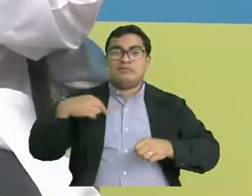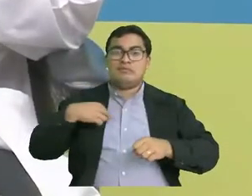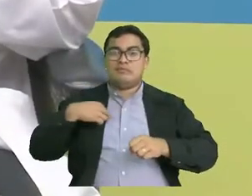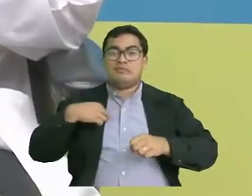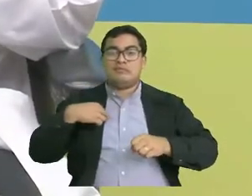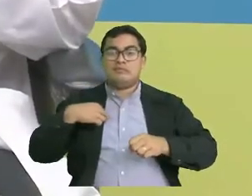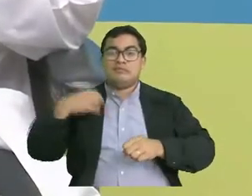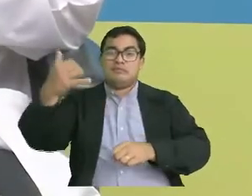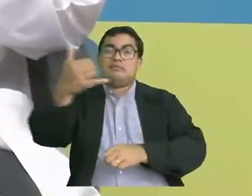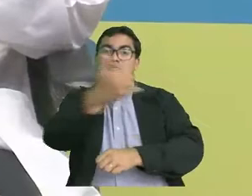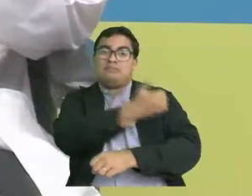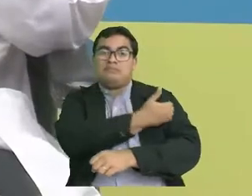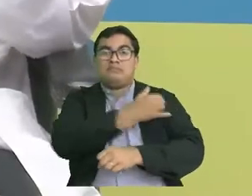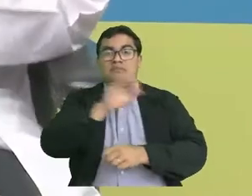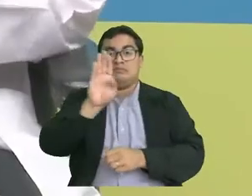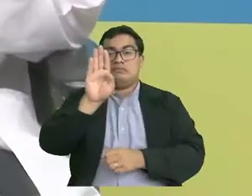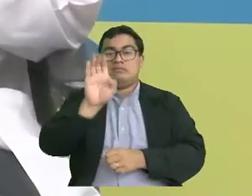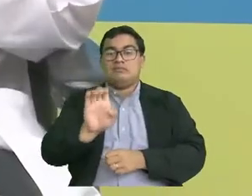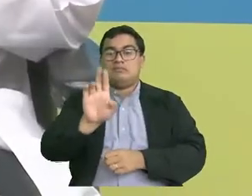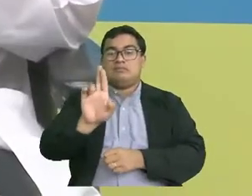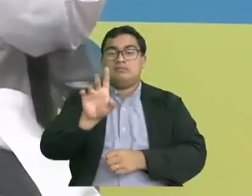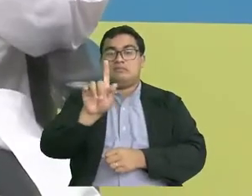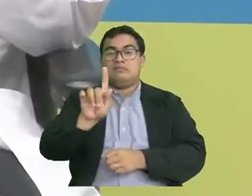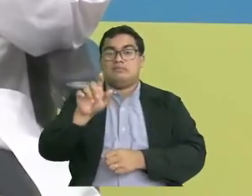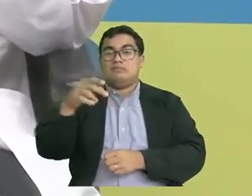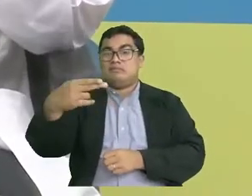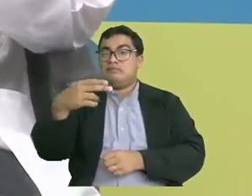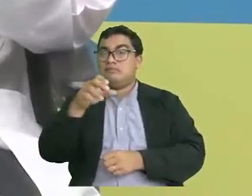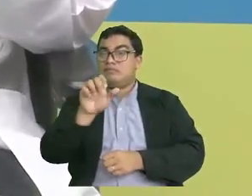Hospital Berta Calderón. Hay un equipo